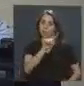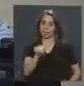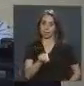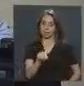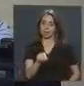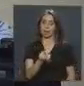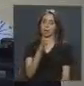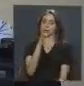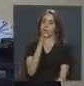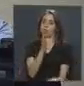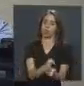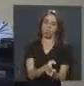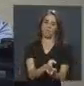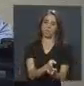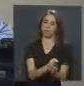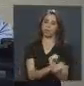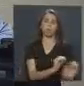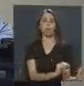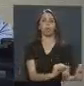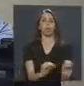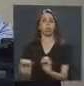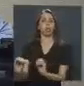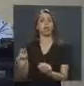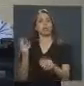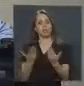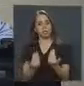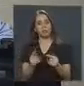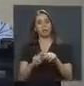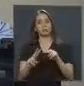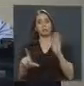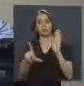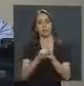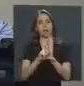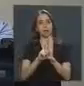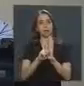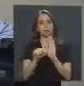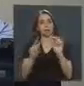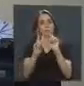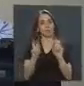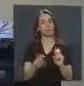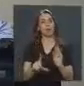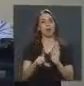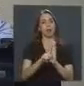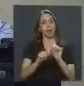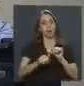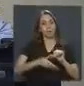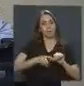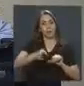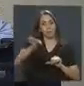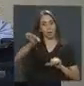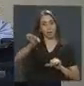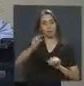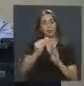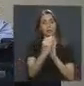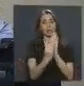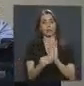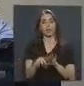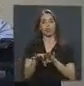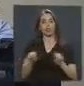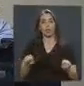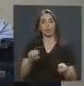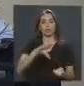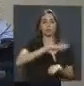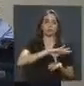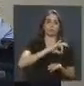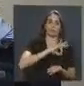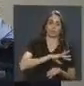deber impostergable legislar sobre esta materia, de manera tal que sea una ley permanente la que refleje el compromiso del país con